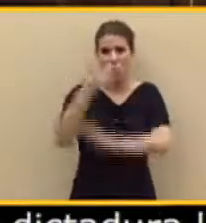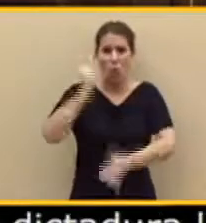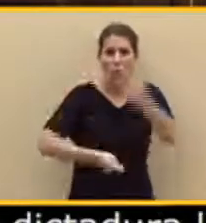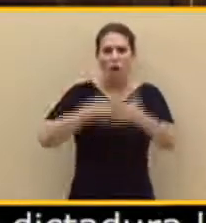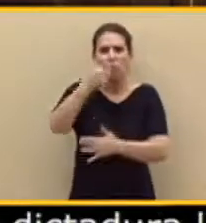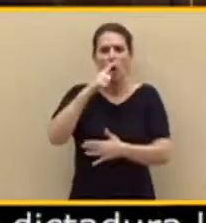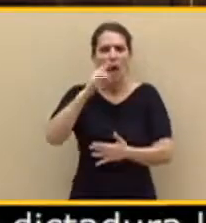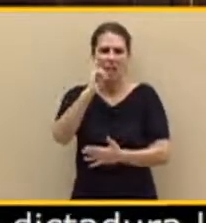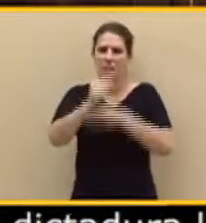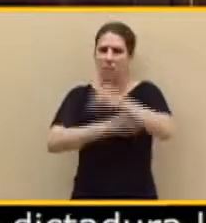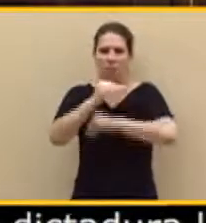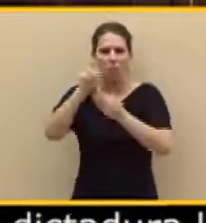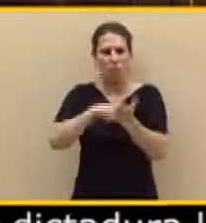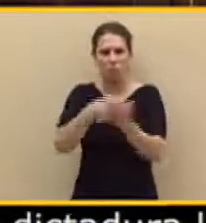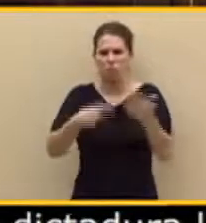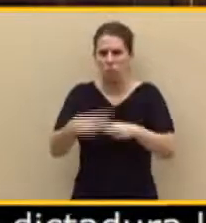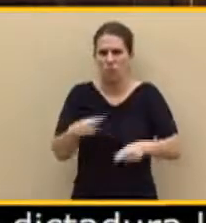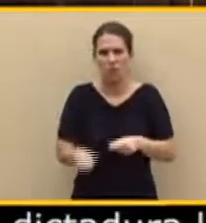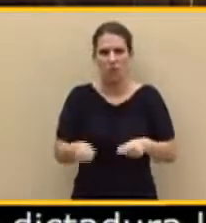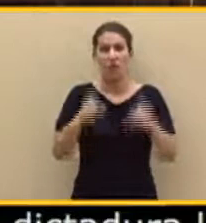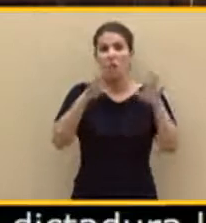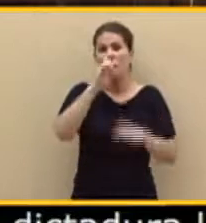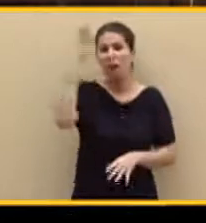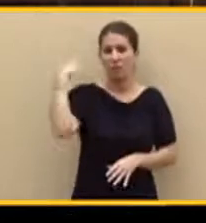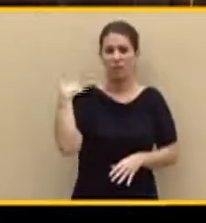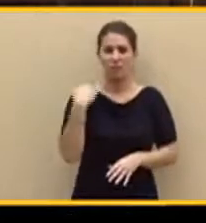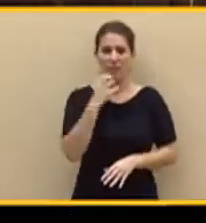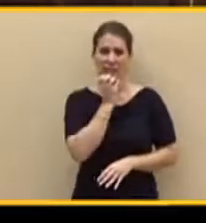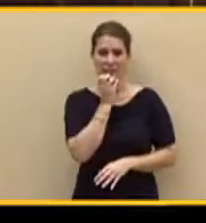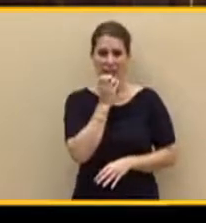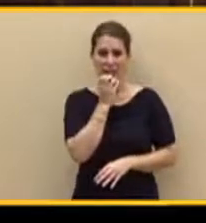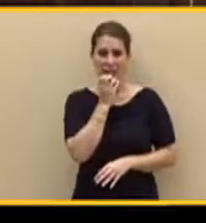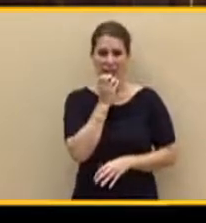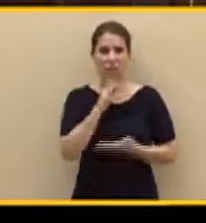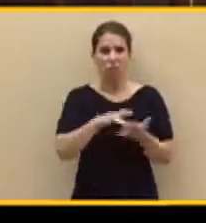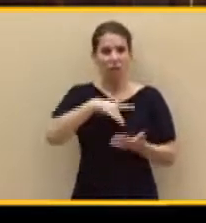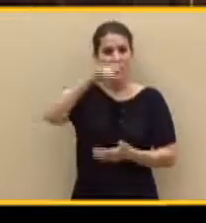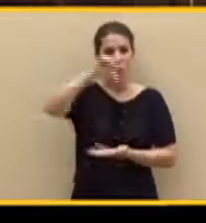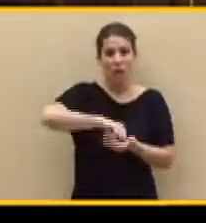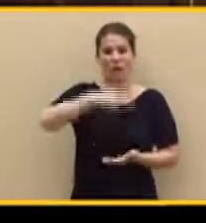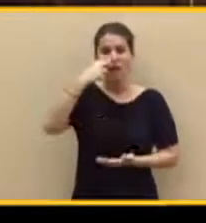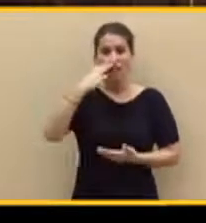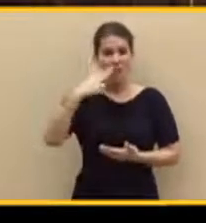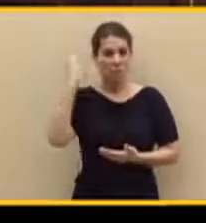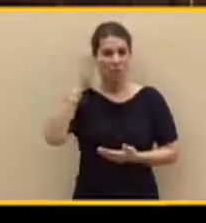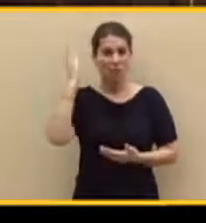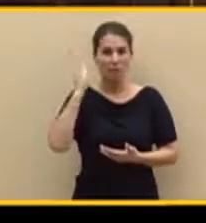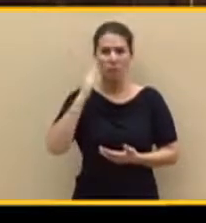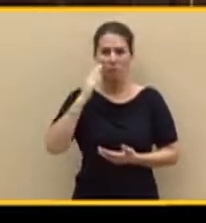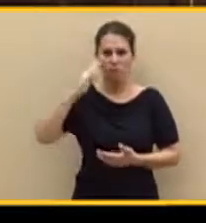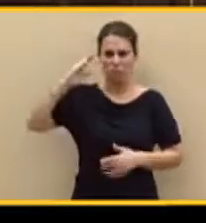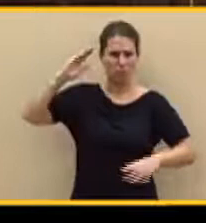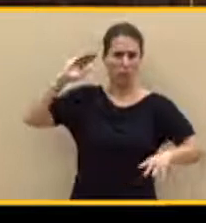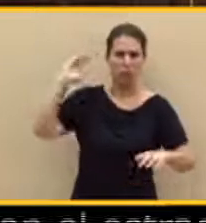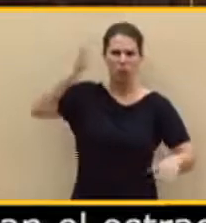políticas. Como hacían en la antigua Grecia, señorías, cuando alguien dañaba los intereses de la ciudad, le entregaban el ostracón y le mandaban lejos,